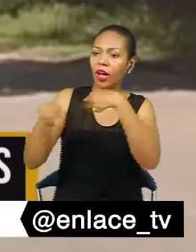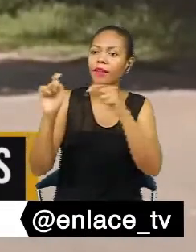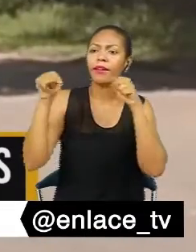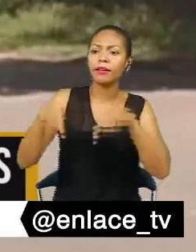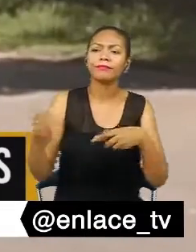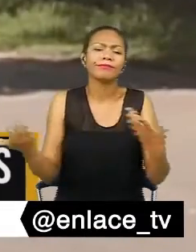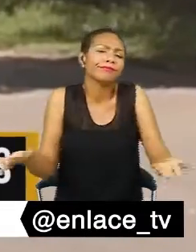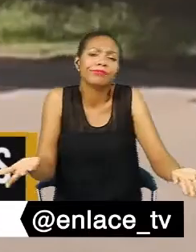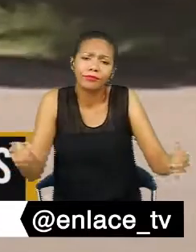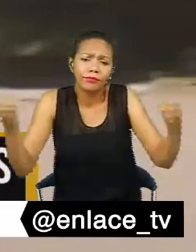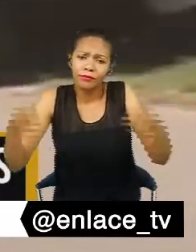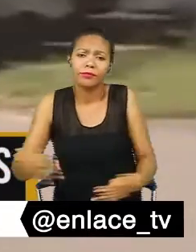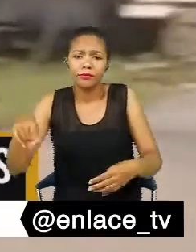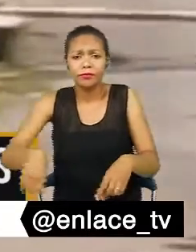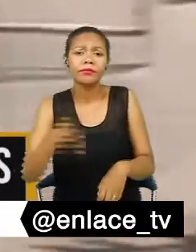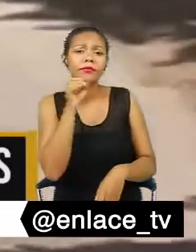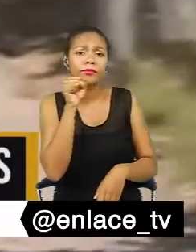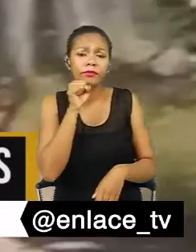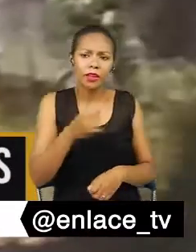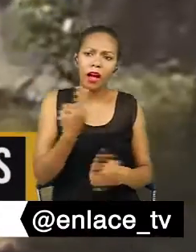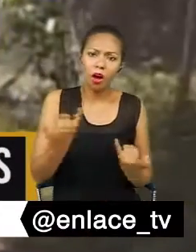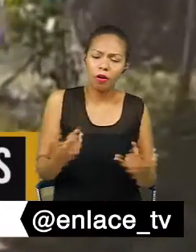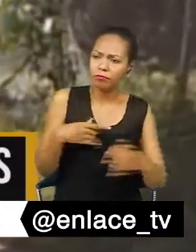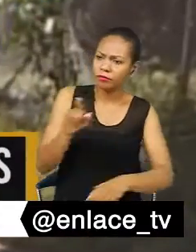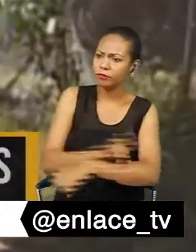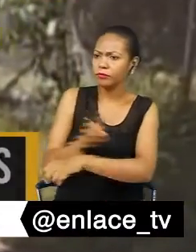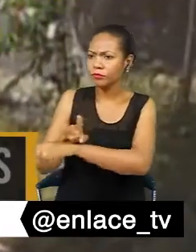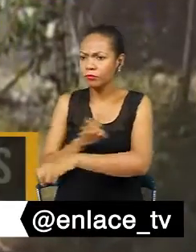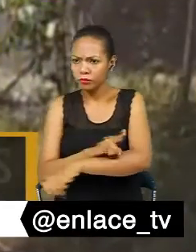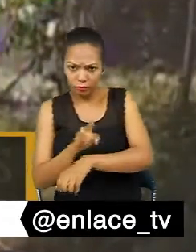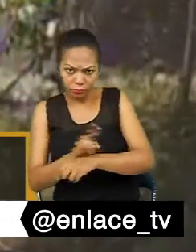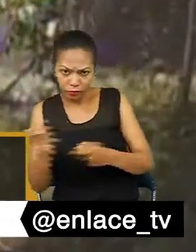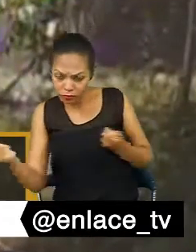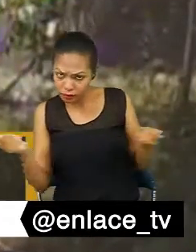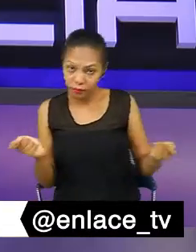Gobierno se seguirán adelantando para ejercer el control a lo anunciado.